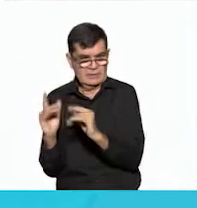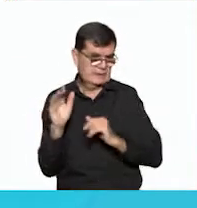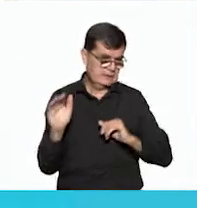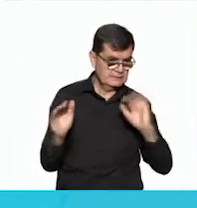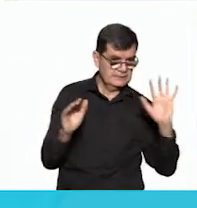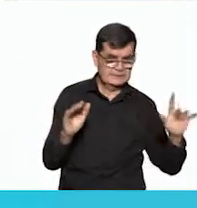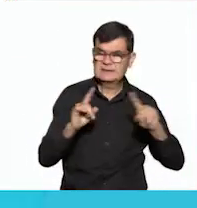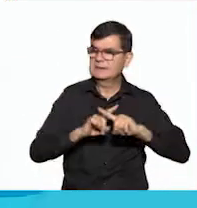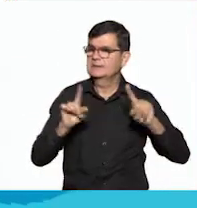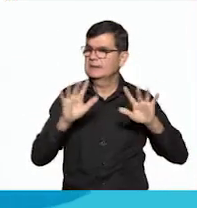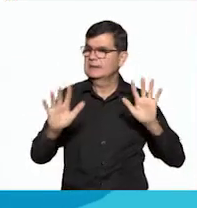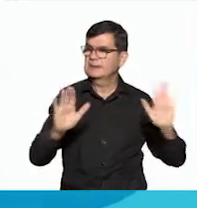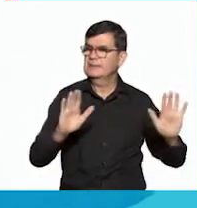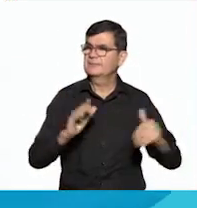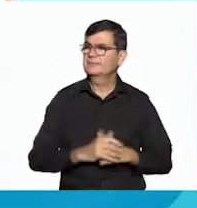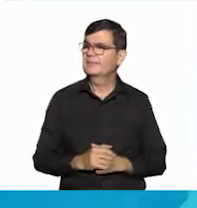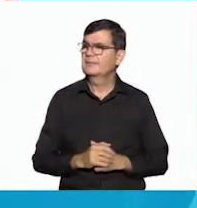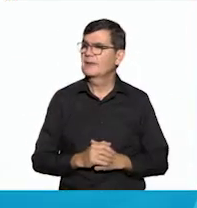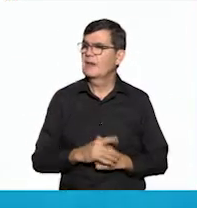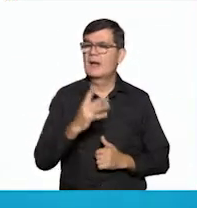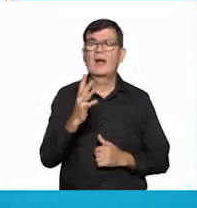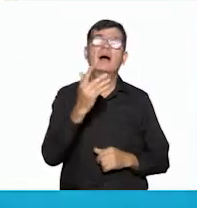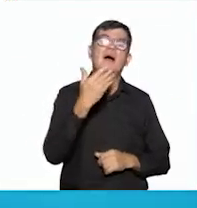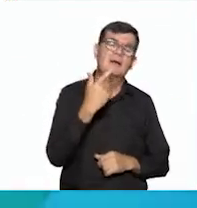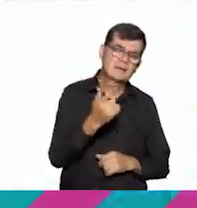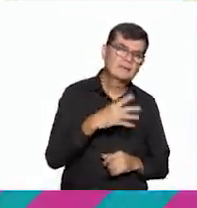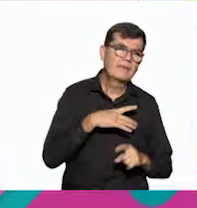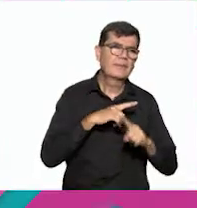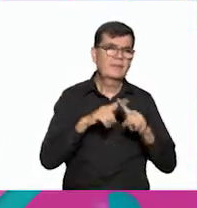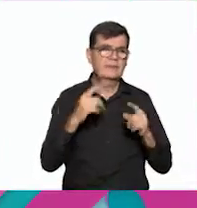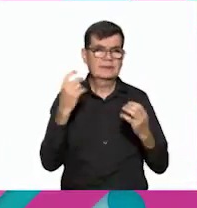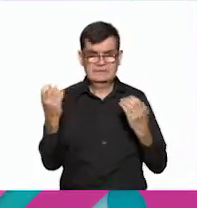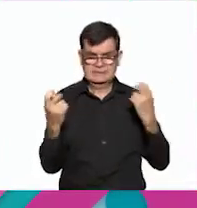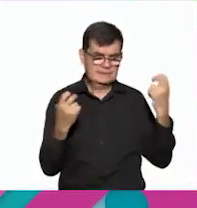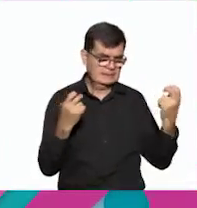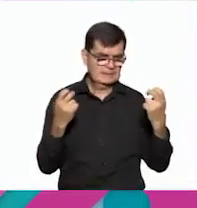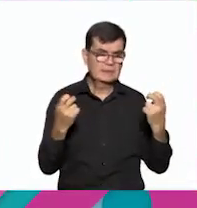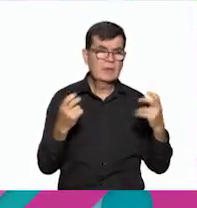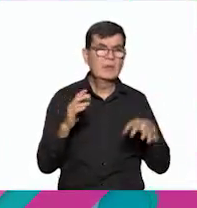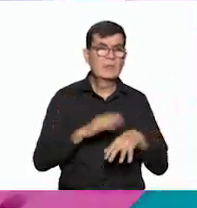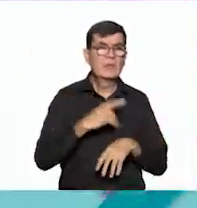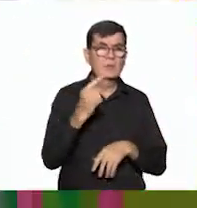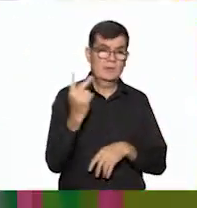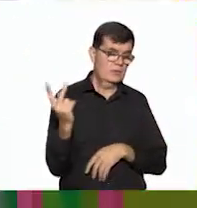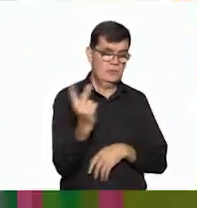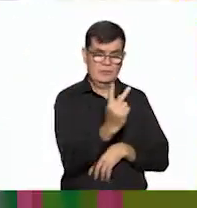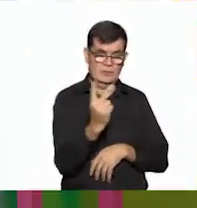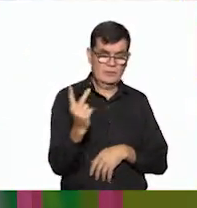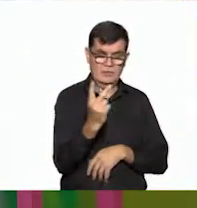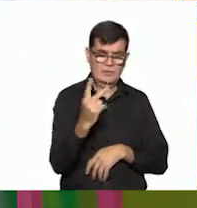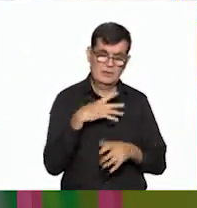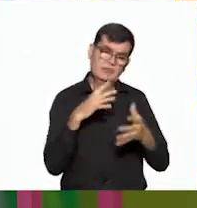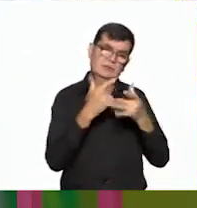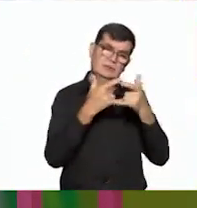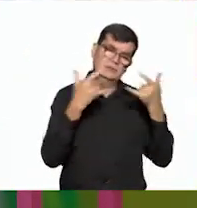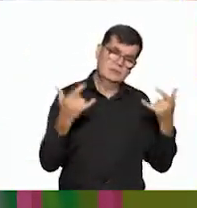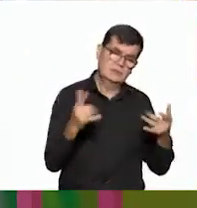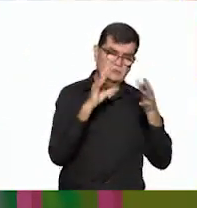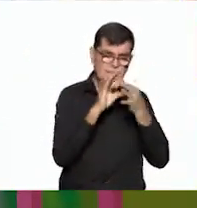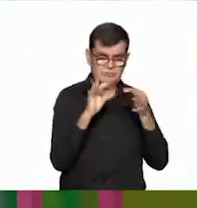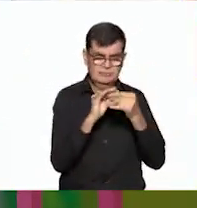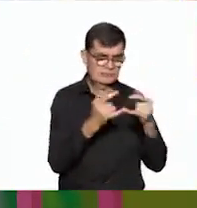un cuento. Ah, entonces esa es la gran diferencia, maestra, porque como ambos textos nos cuentan una